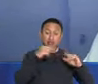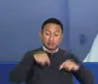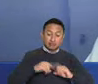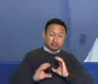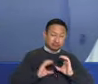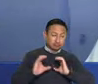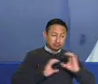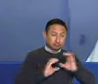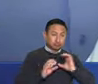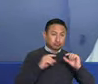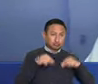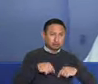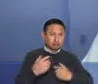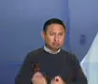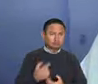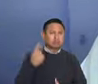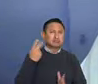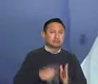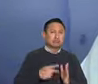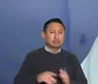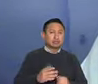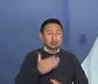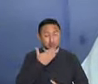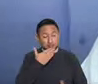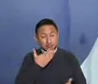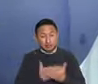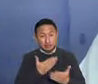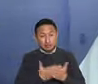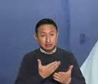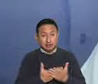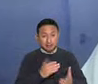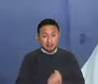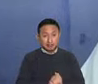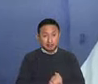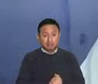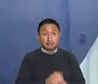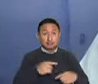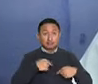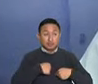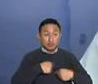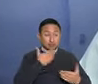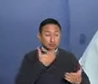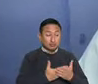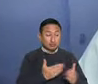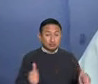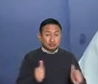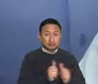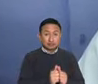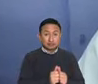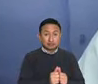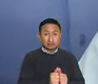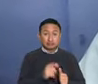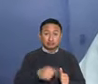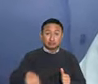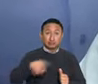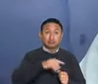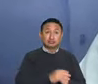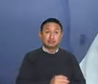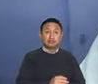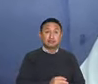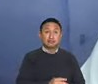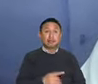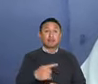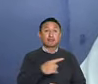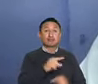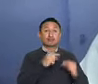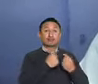ellos y hacernos conocer su realidad, les doy mi agradecimiento sincero. Y cierro ese agradecimiento con el agradecimiento también a nuestra